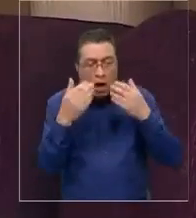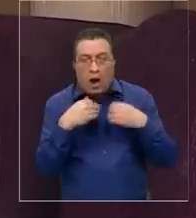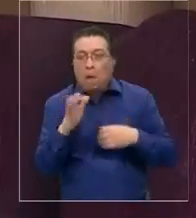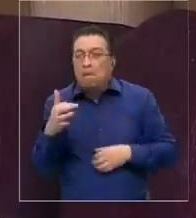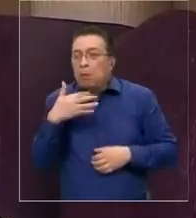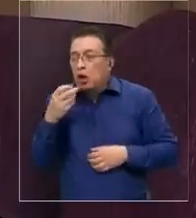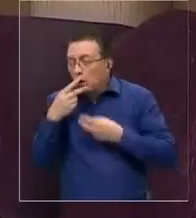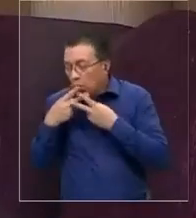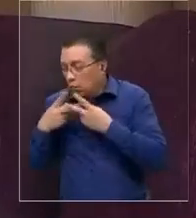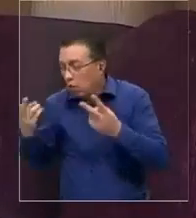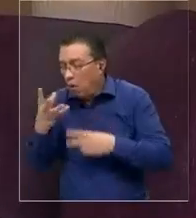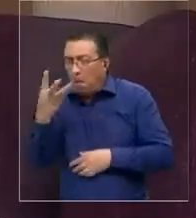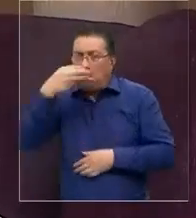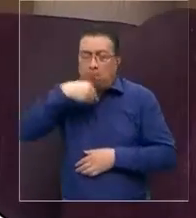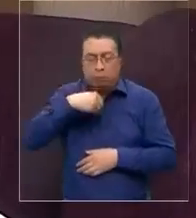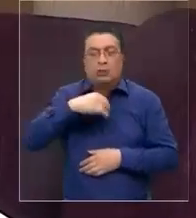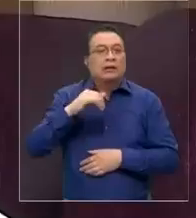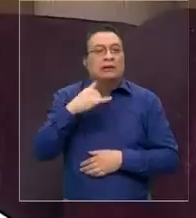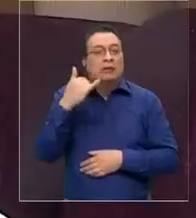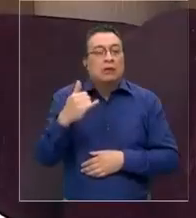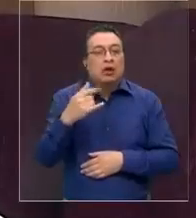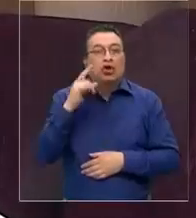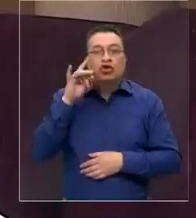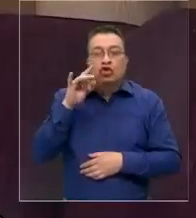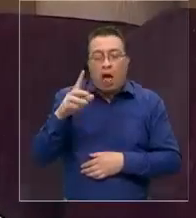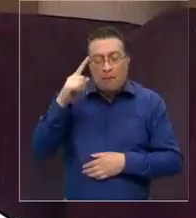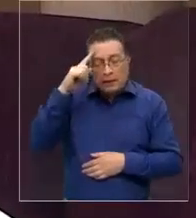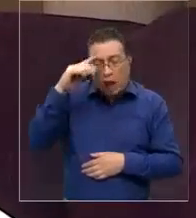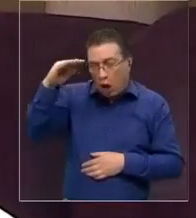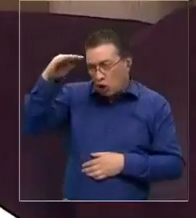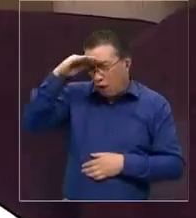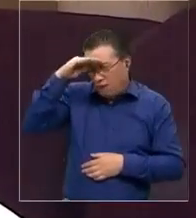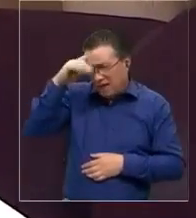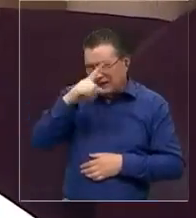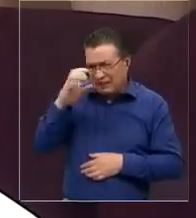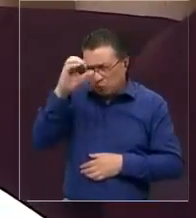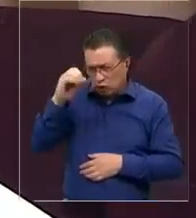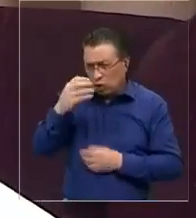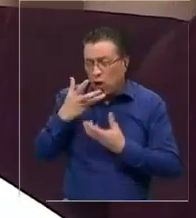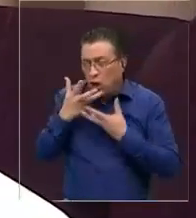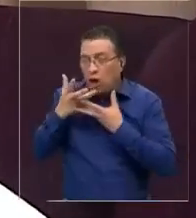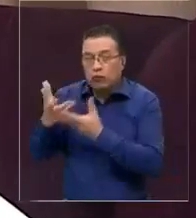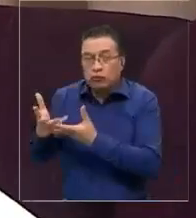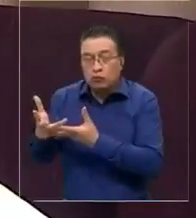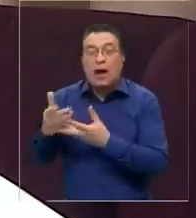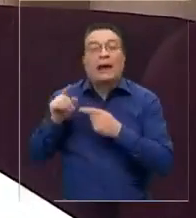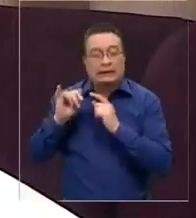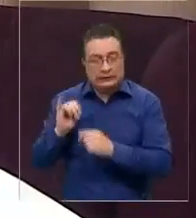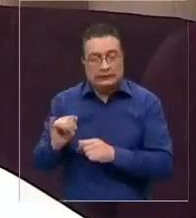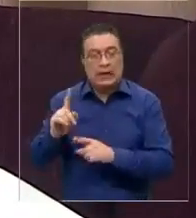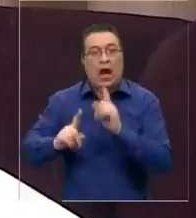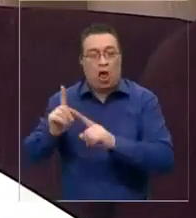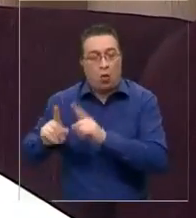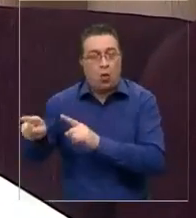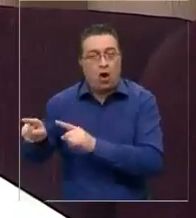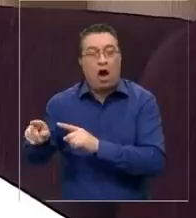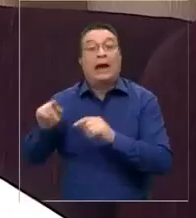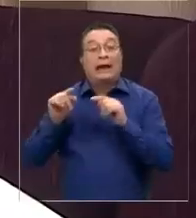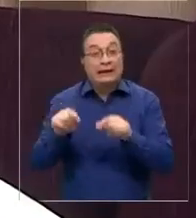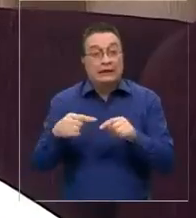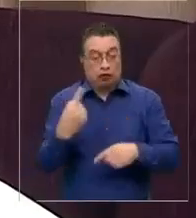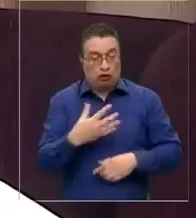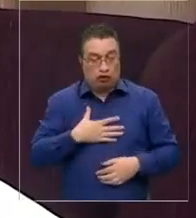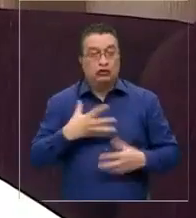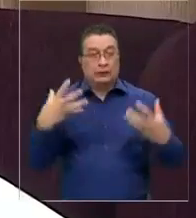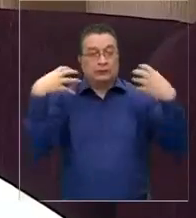por la cual se siente humillada con nadie. Solamente con personas que sienta la confianza plena de que no la van a humillar más. Entonces, el espacio que tenemos que